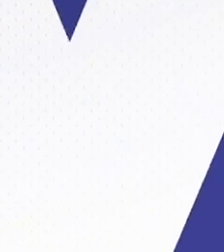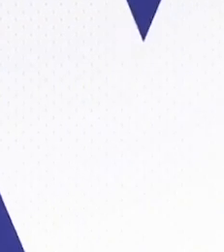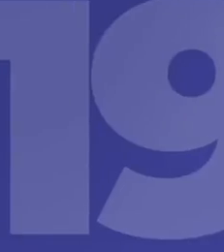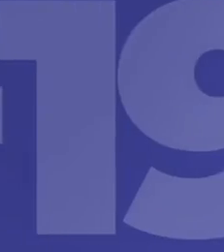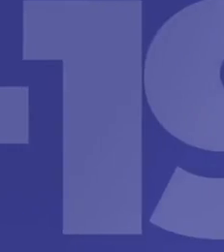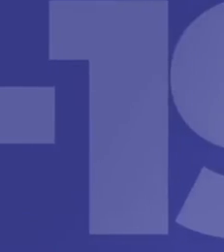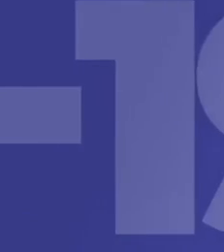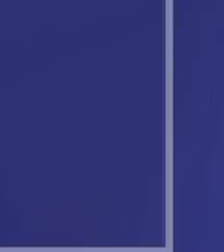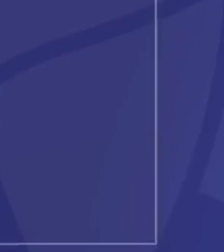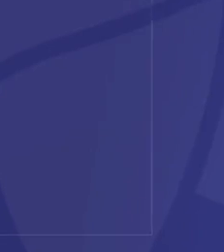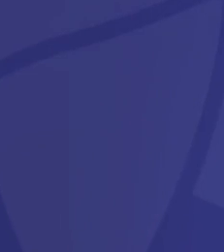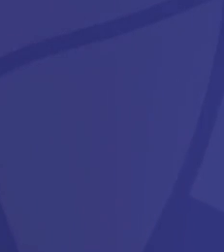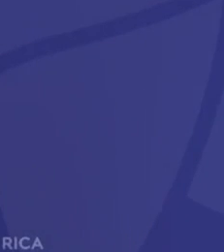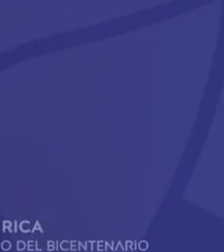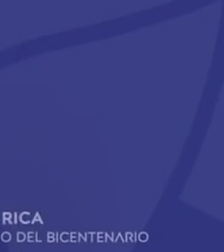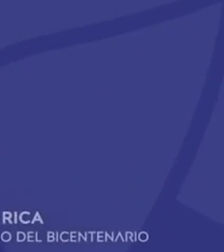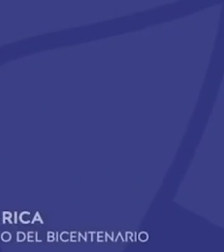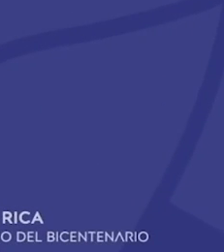Gracias.